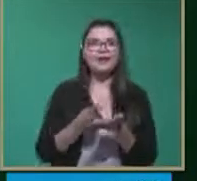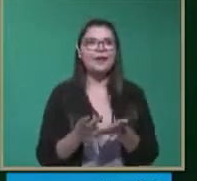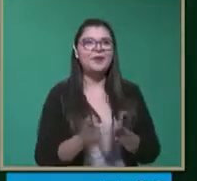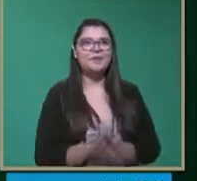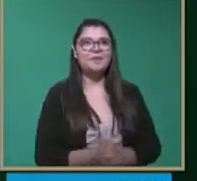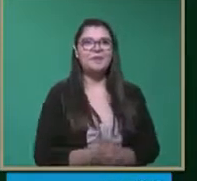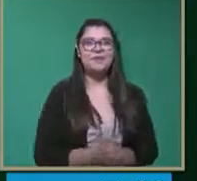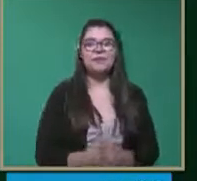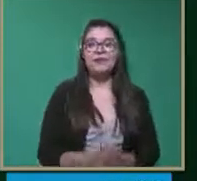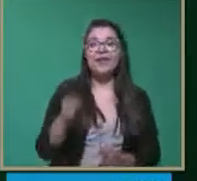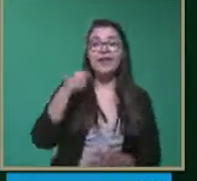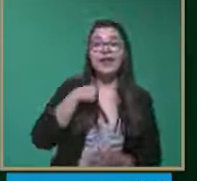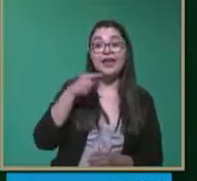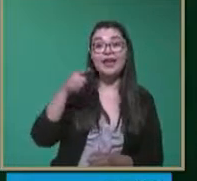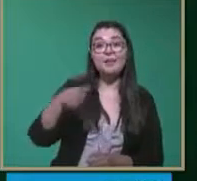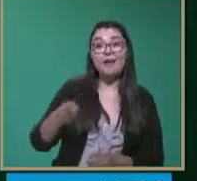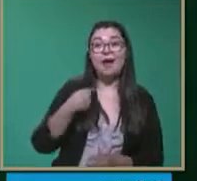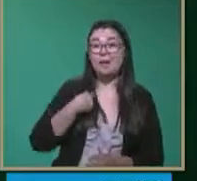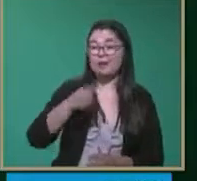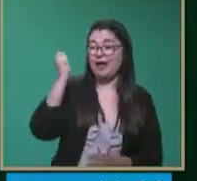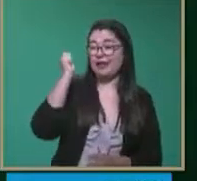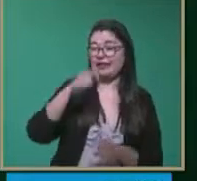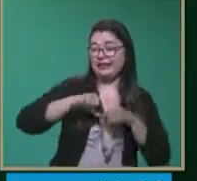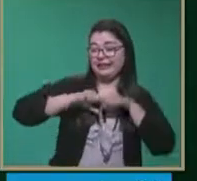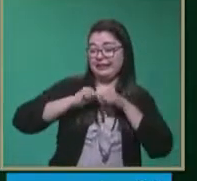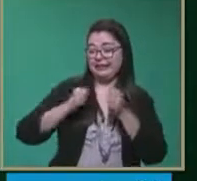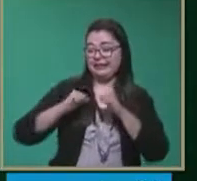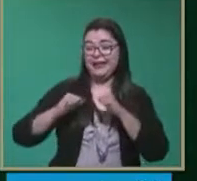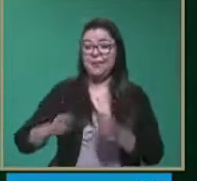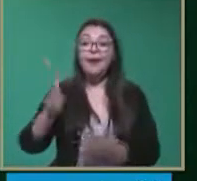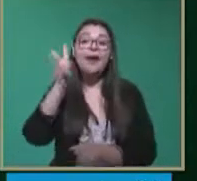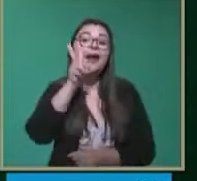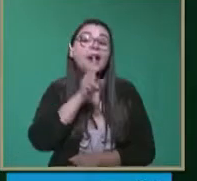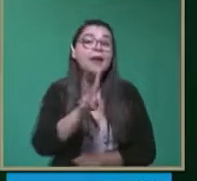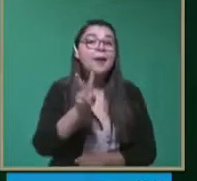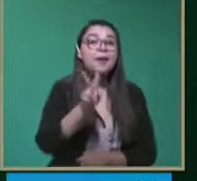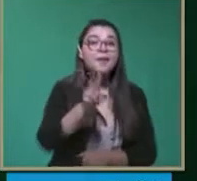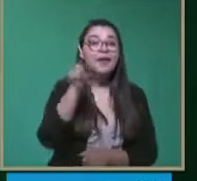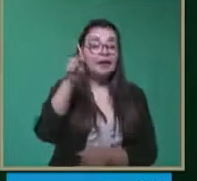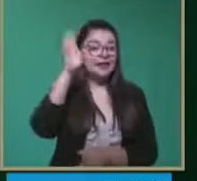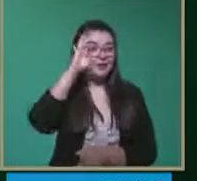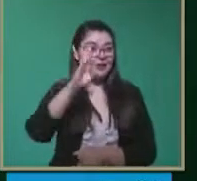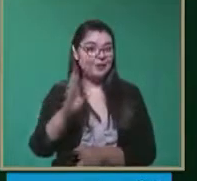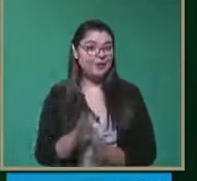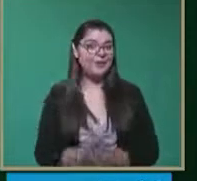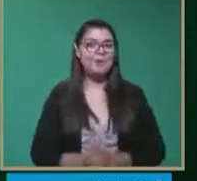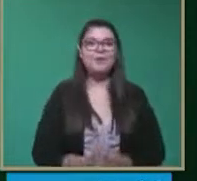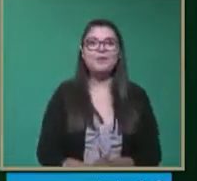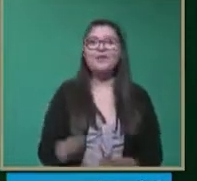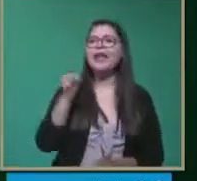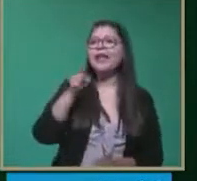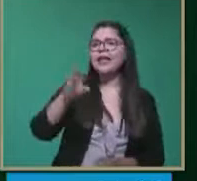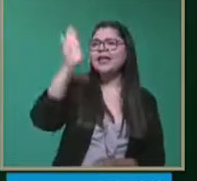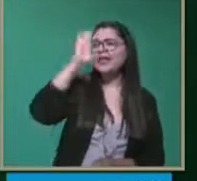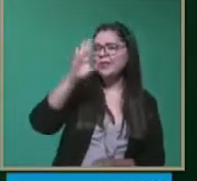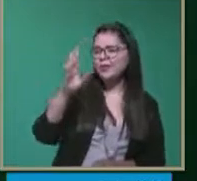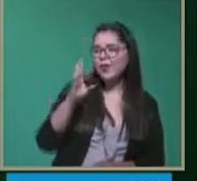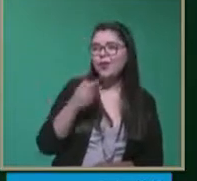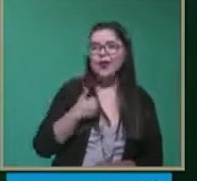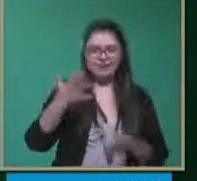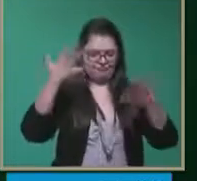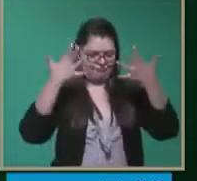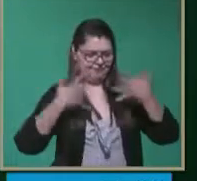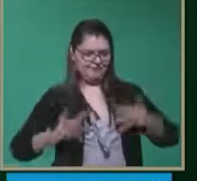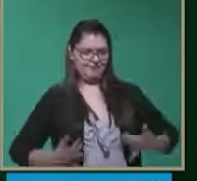plata, romperemos un pilar para ver a Doña Blanca. Doña Blanca está